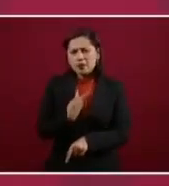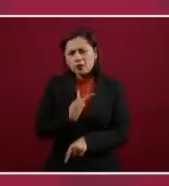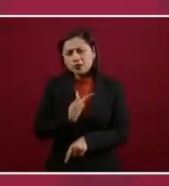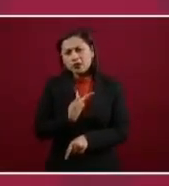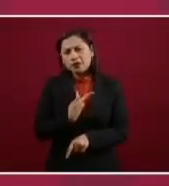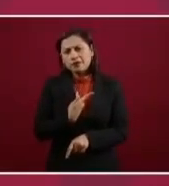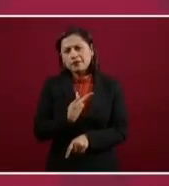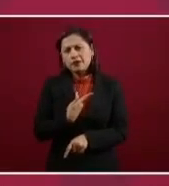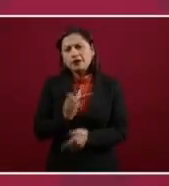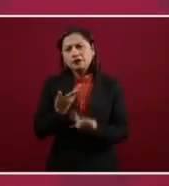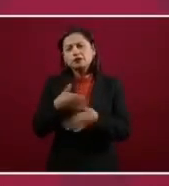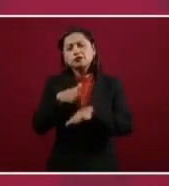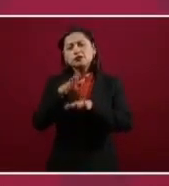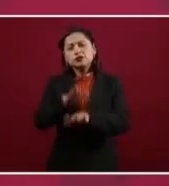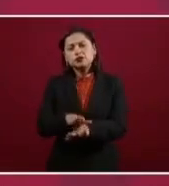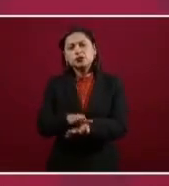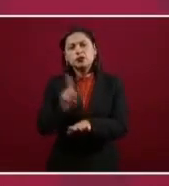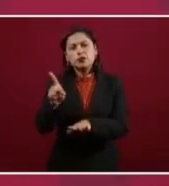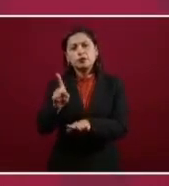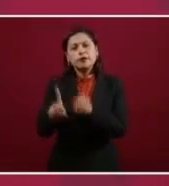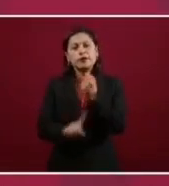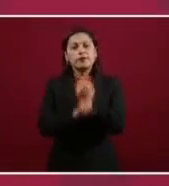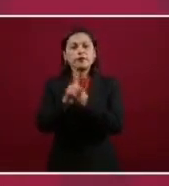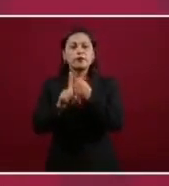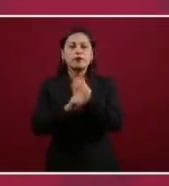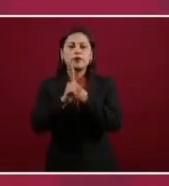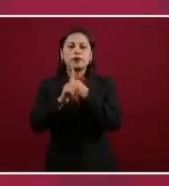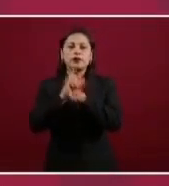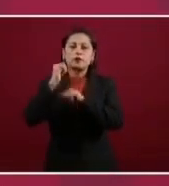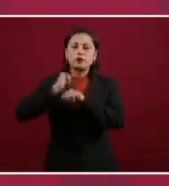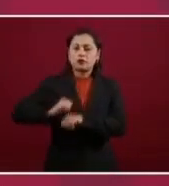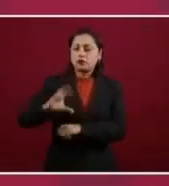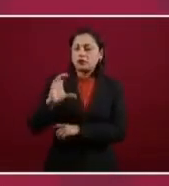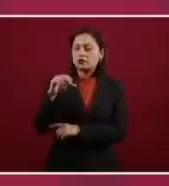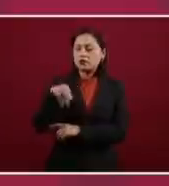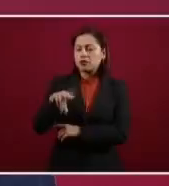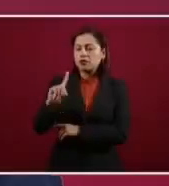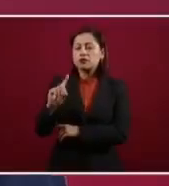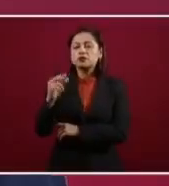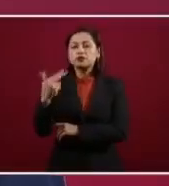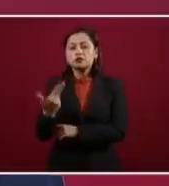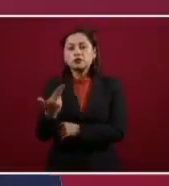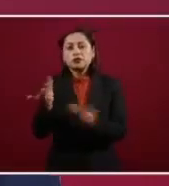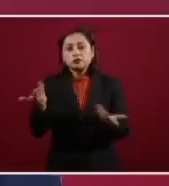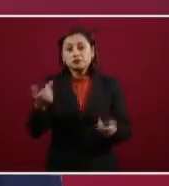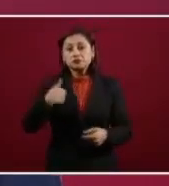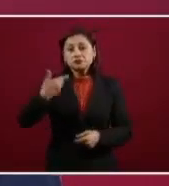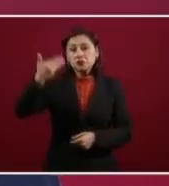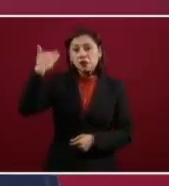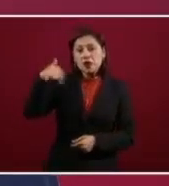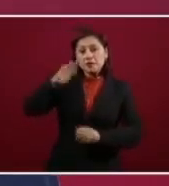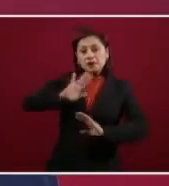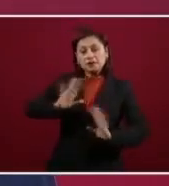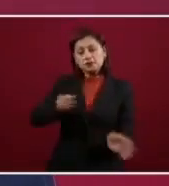de la comisión de derechos humanos pues ya opiné